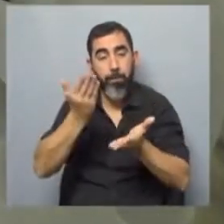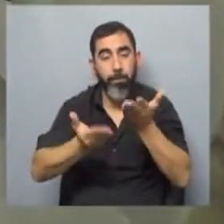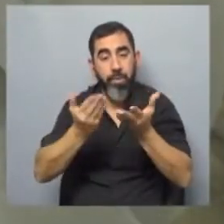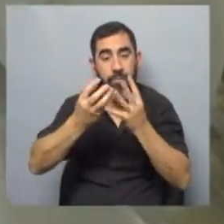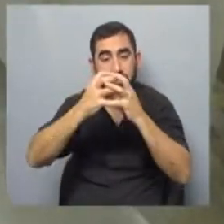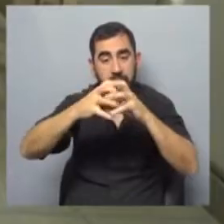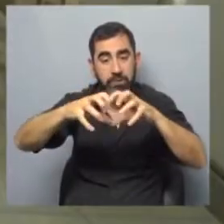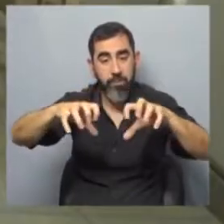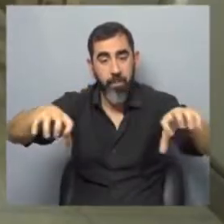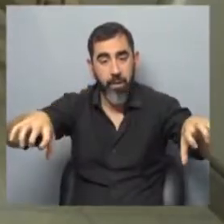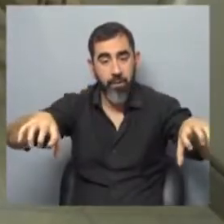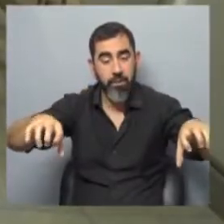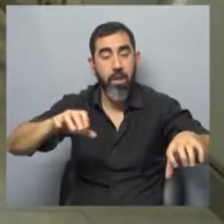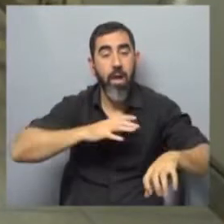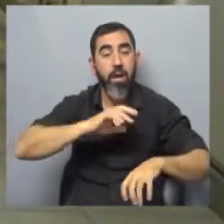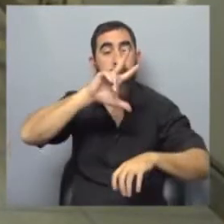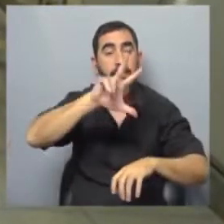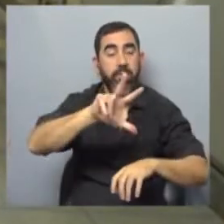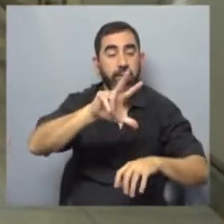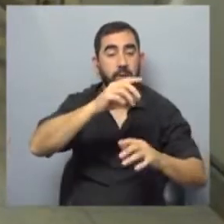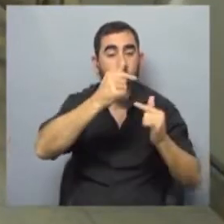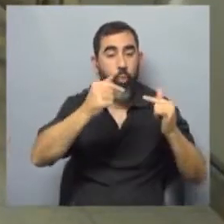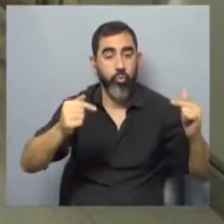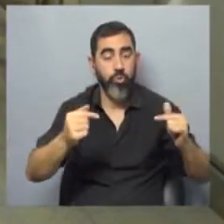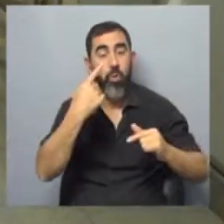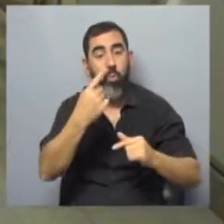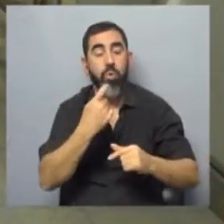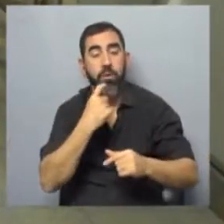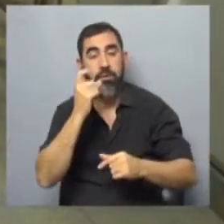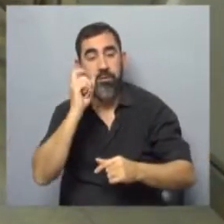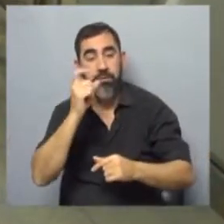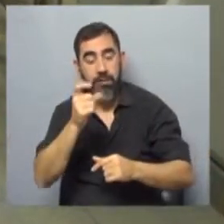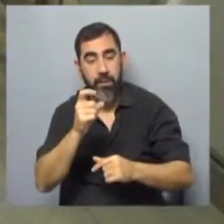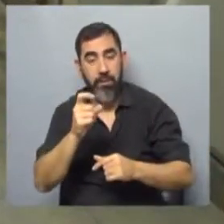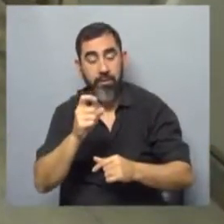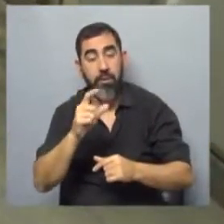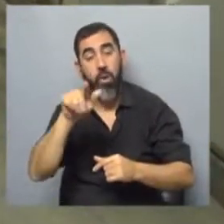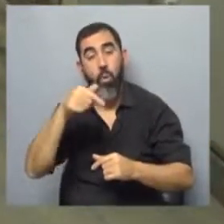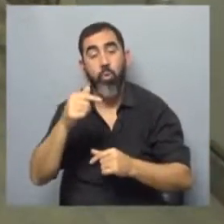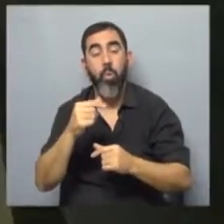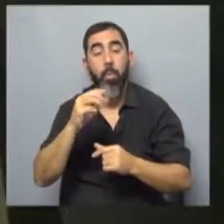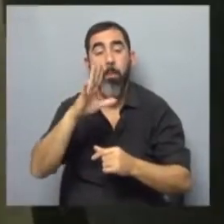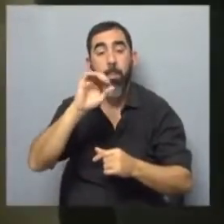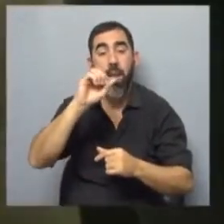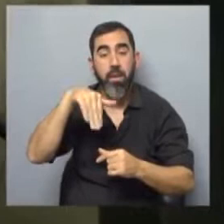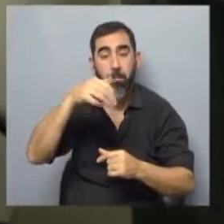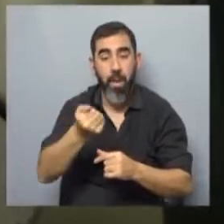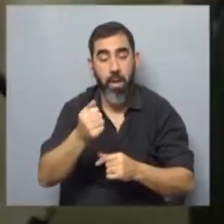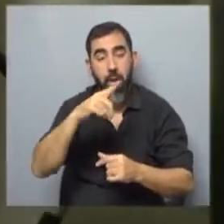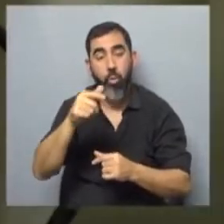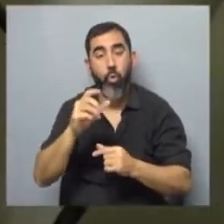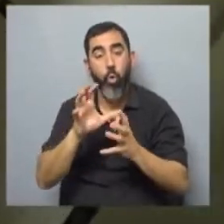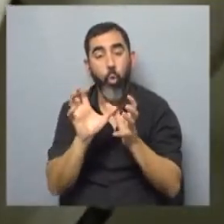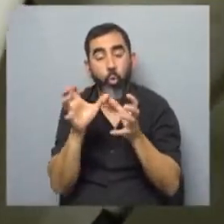se separa. Y obtenemos 3 principales componentes. Uno es la sangre plasmatizada, el otro es el plasma fresco y el otro es el